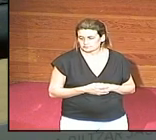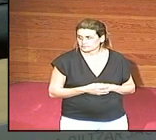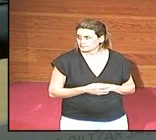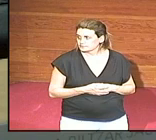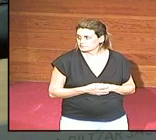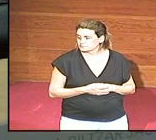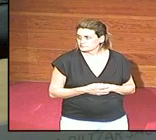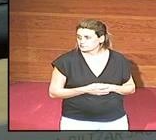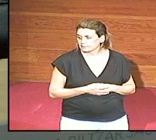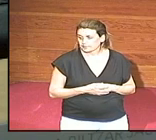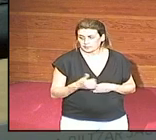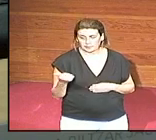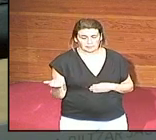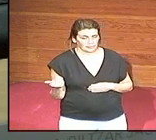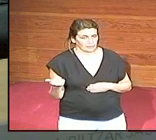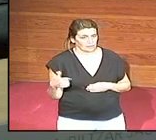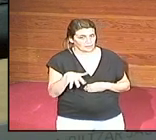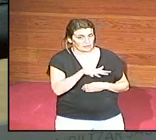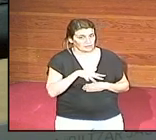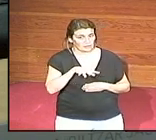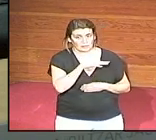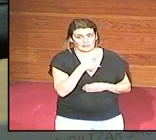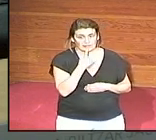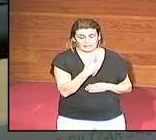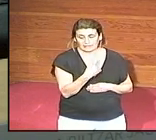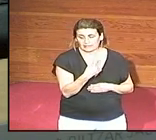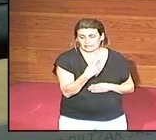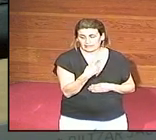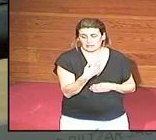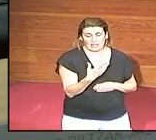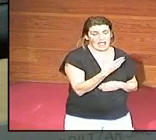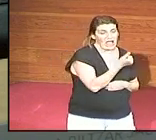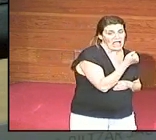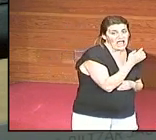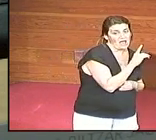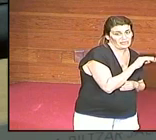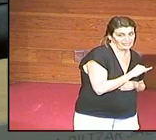Bueno, esto es la zona que os digo entre Avdiivka y el aeropuerto.